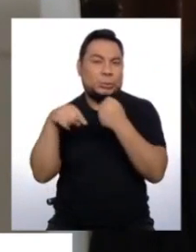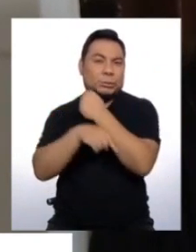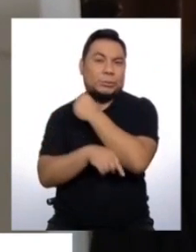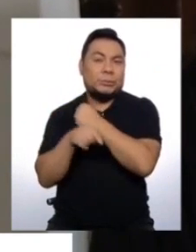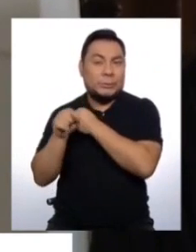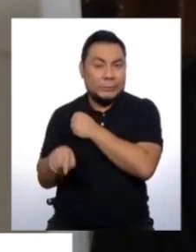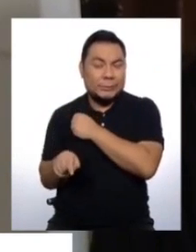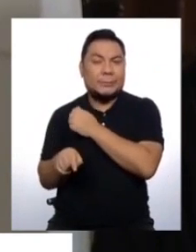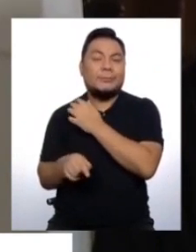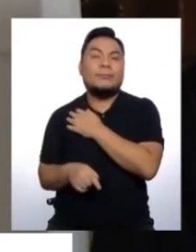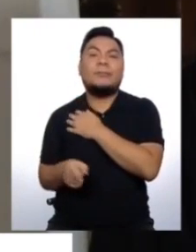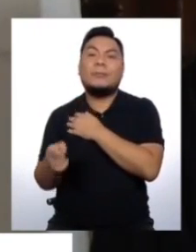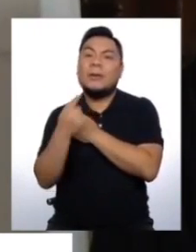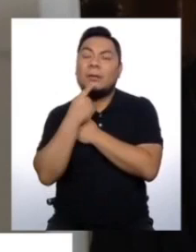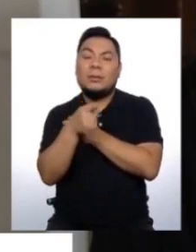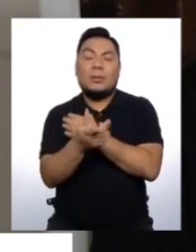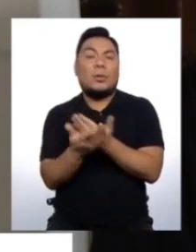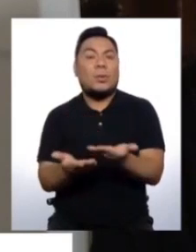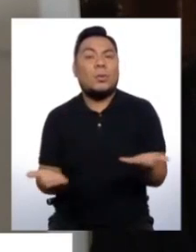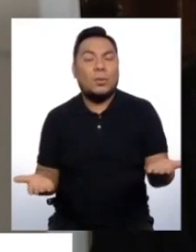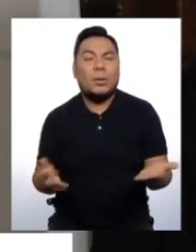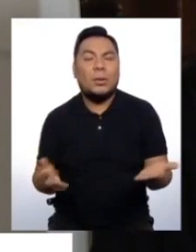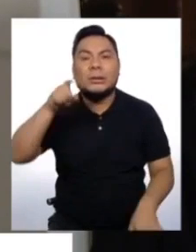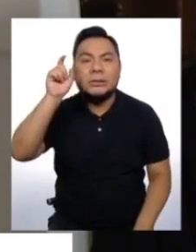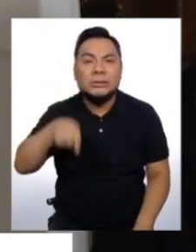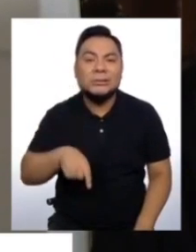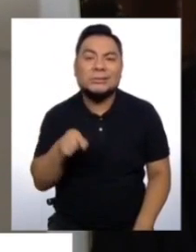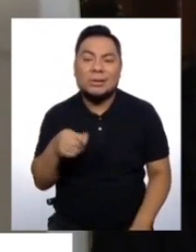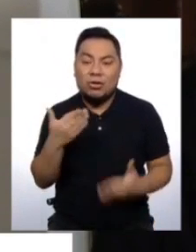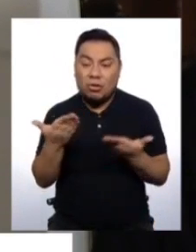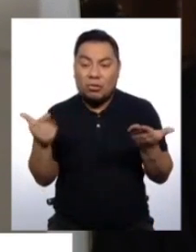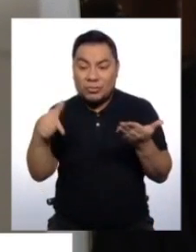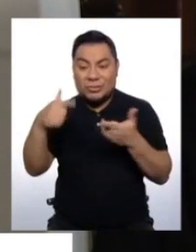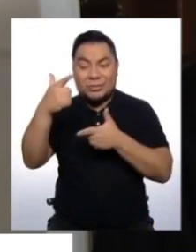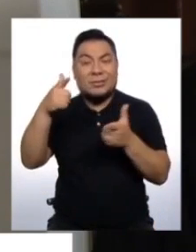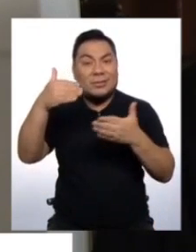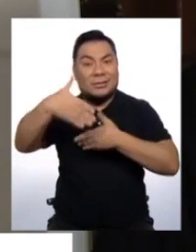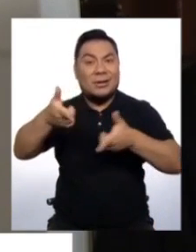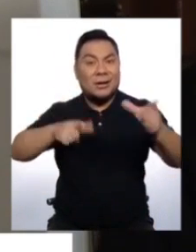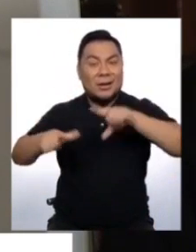Hemos explicado que los insumos se encuentran muy escasos en el